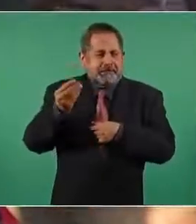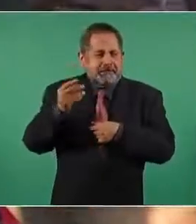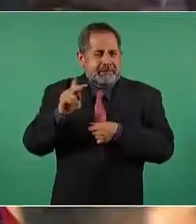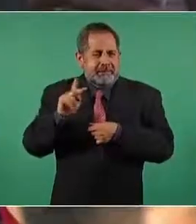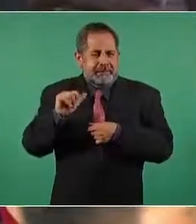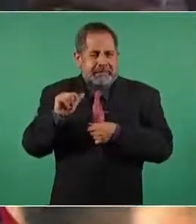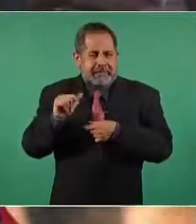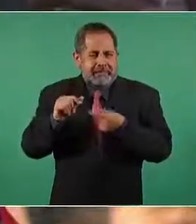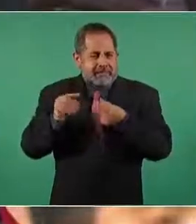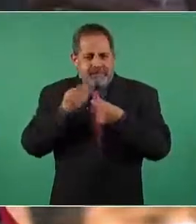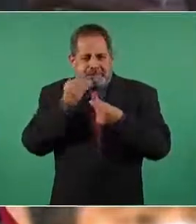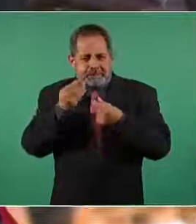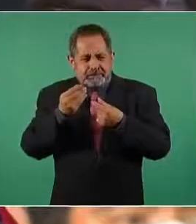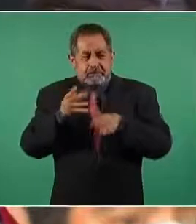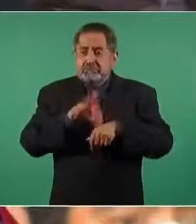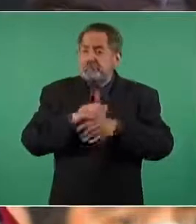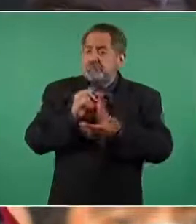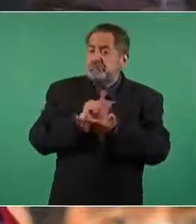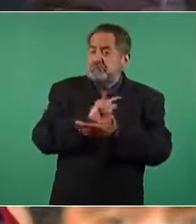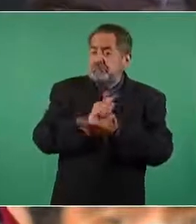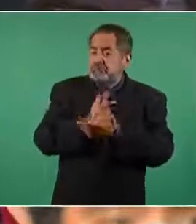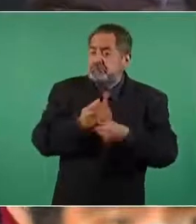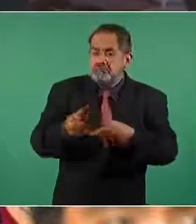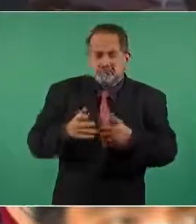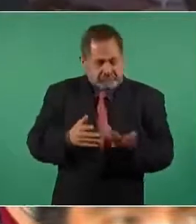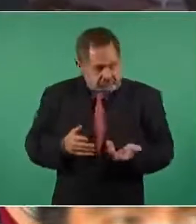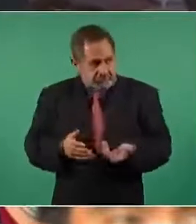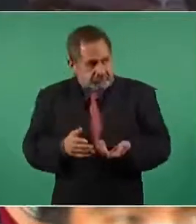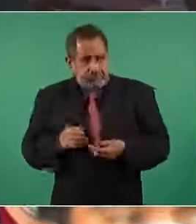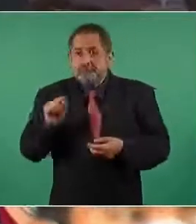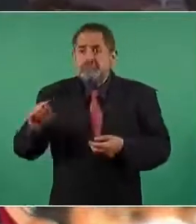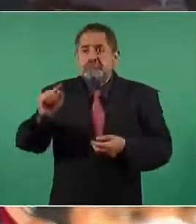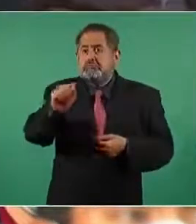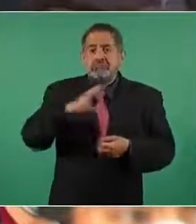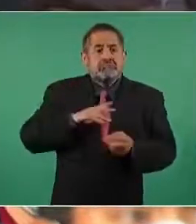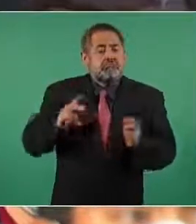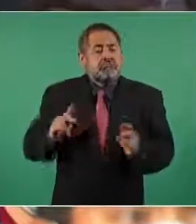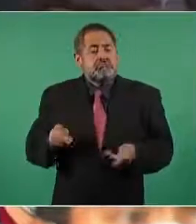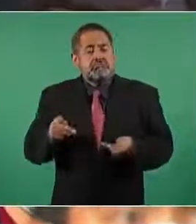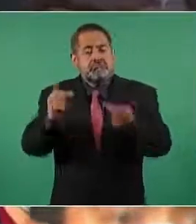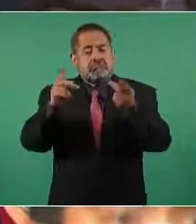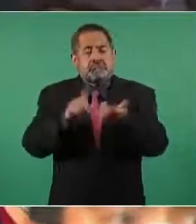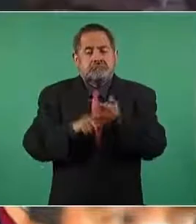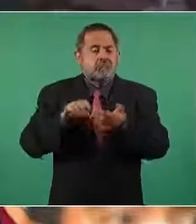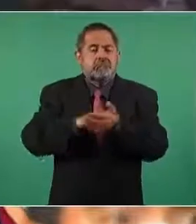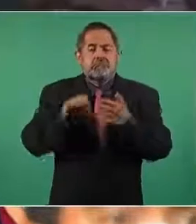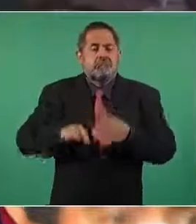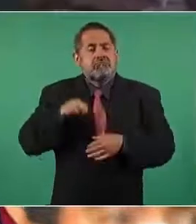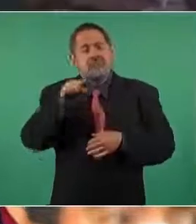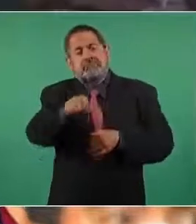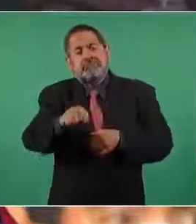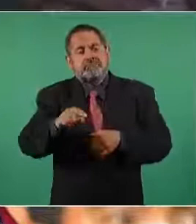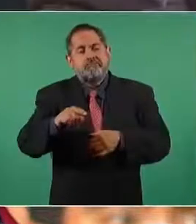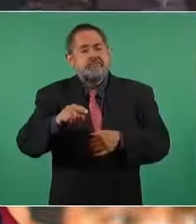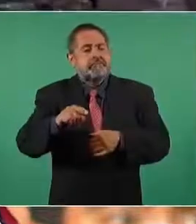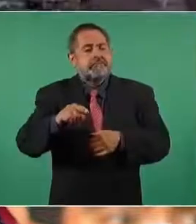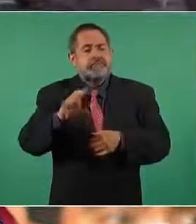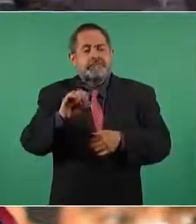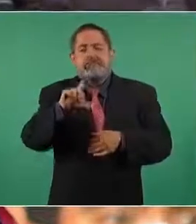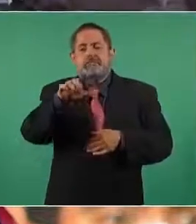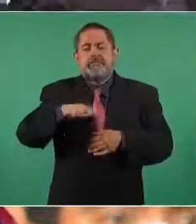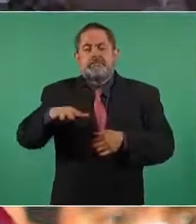legal, ya hay establecimientos que tienen hasta expendedores, concretamente, por ejemplo, uno ubicado en la Condesa, en la Colonia